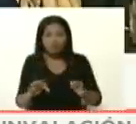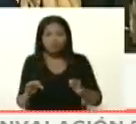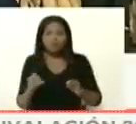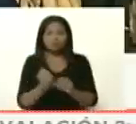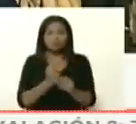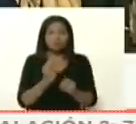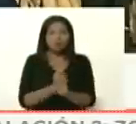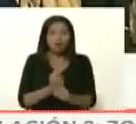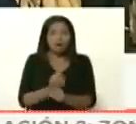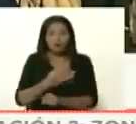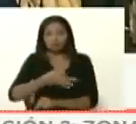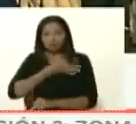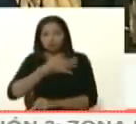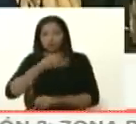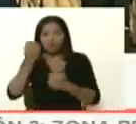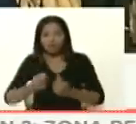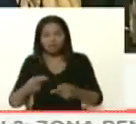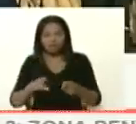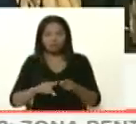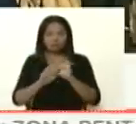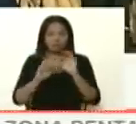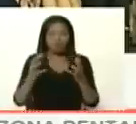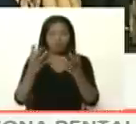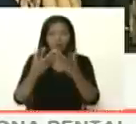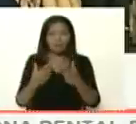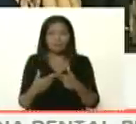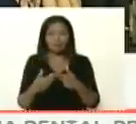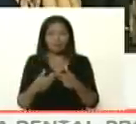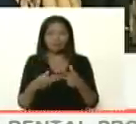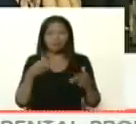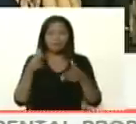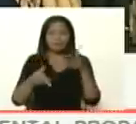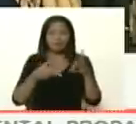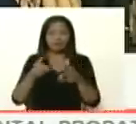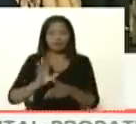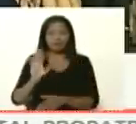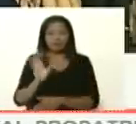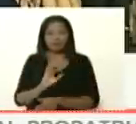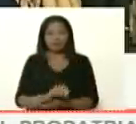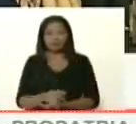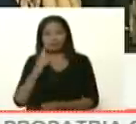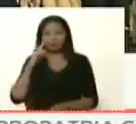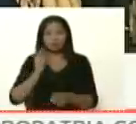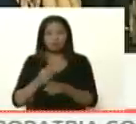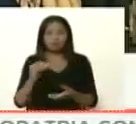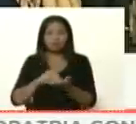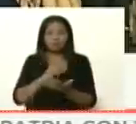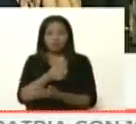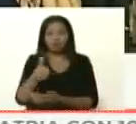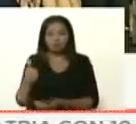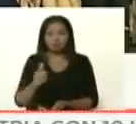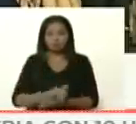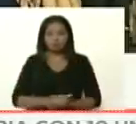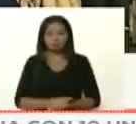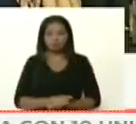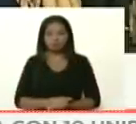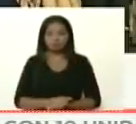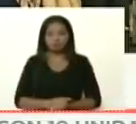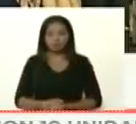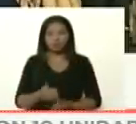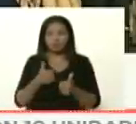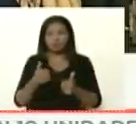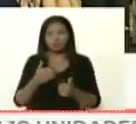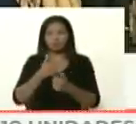gestión socialista de la empresa Metro de Caracas. Es el reto que yo le pongo. Está bien,